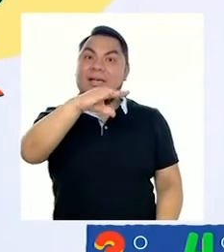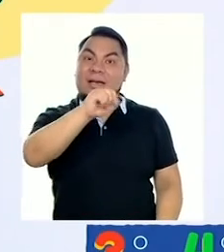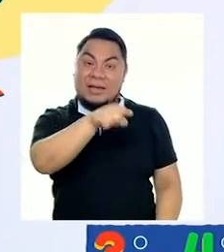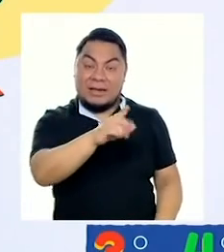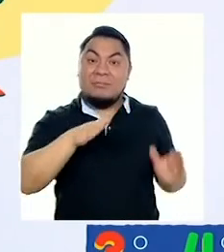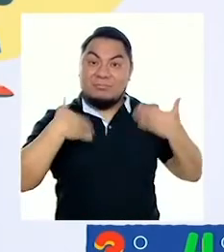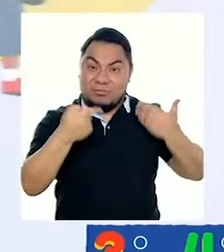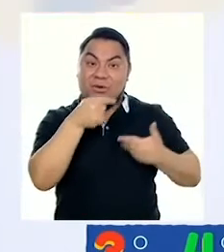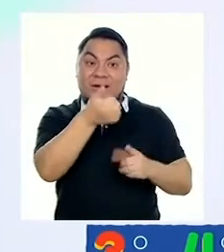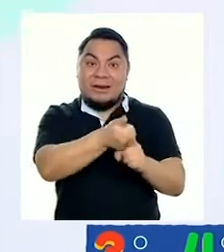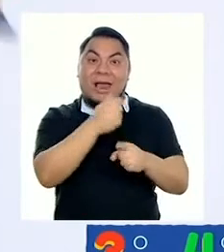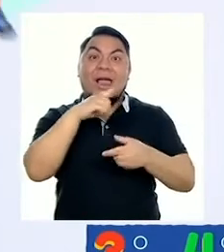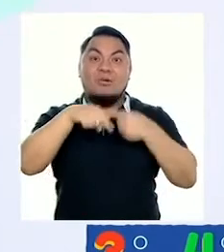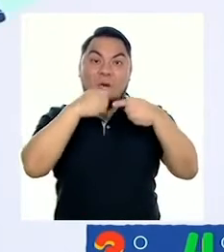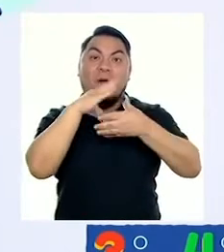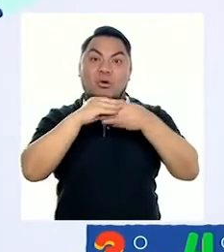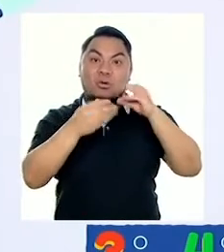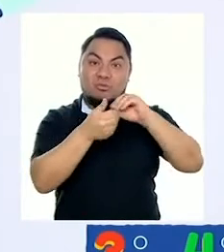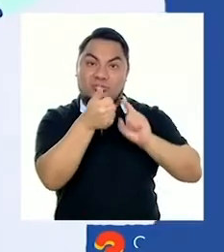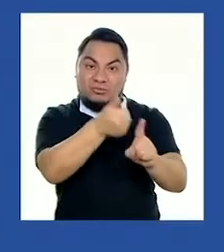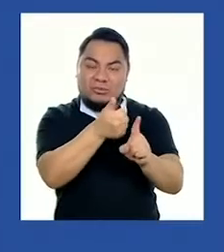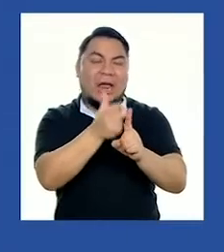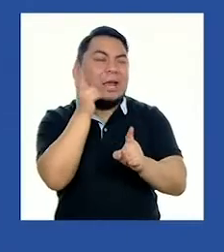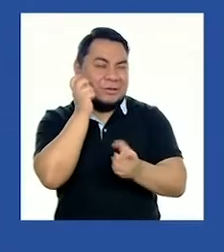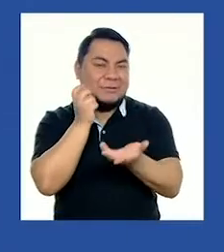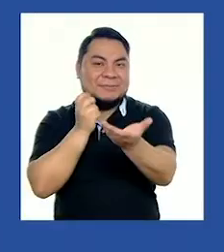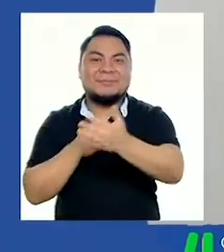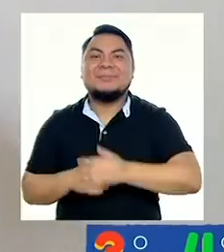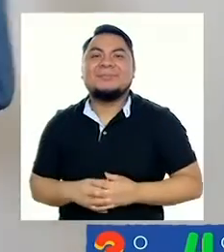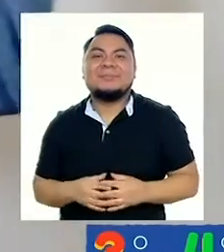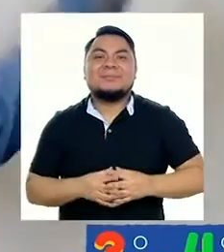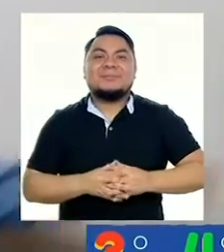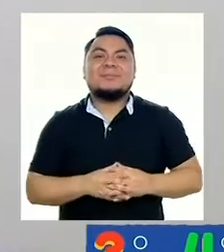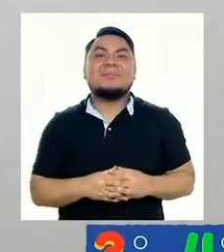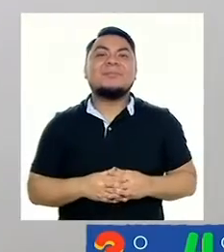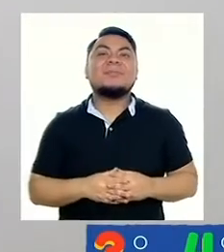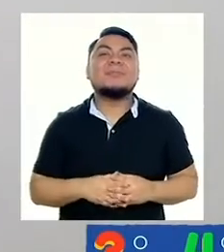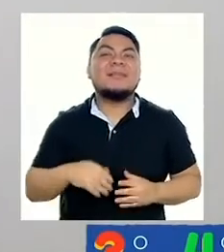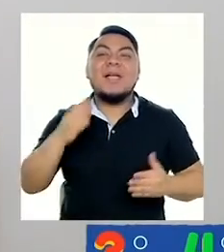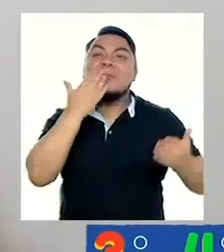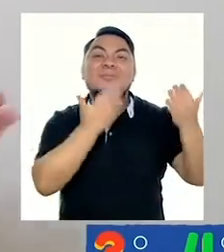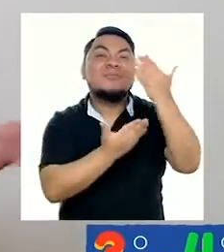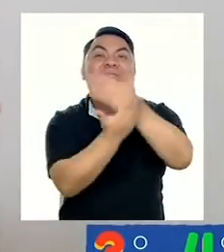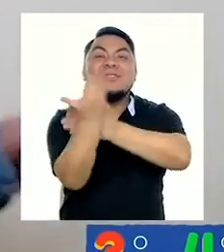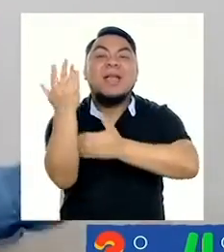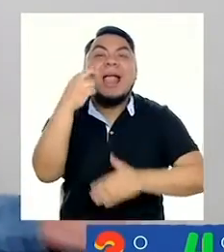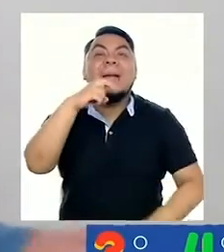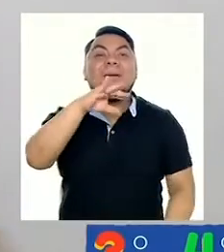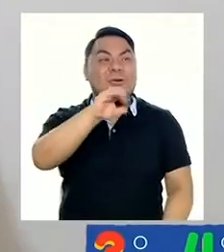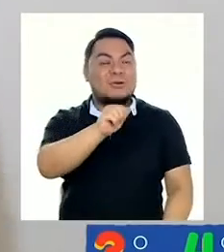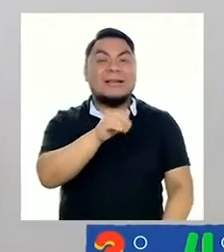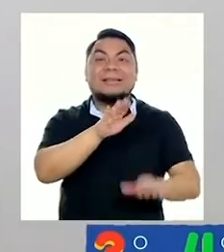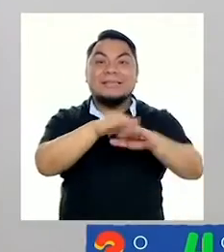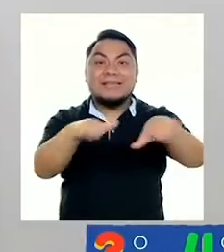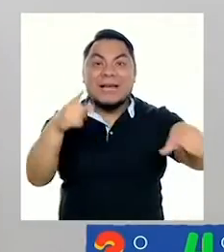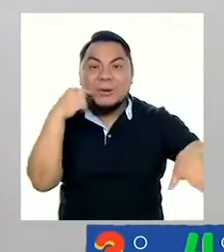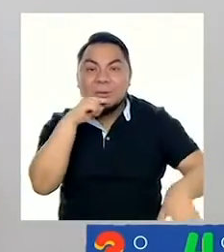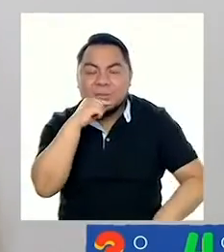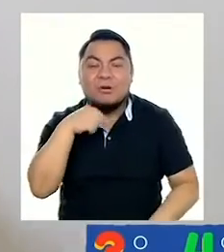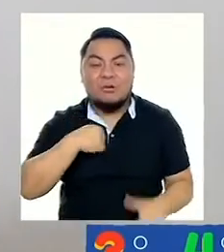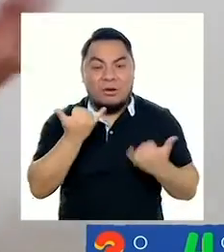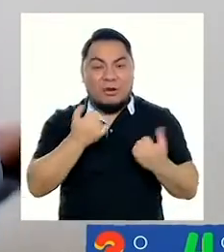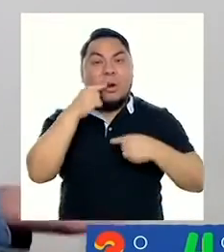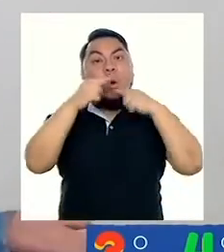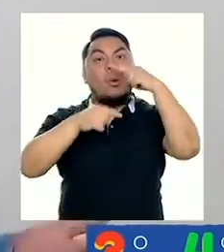puede narrar su autobiografía? ¡Vamos a escucharla! ¡Buenos días, Paola! Chicas y chicos, hoy les voy a narrar